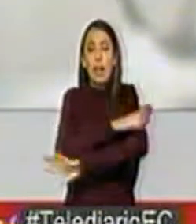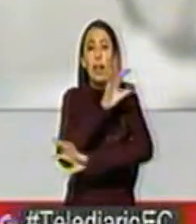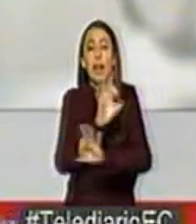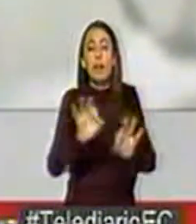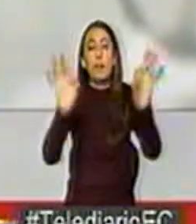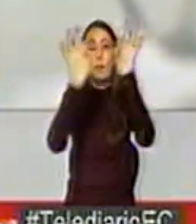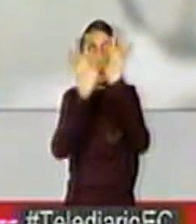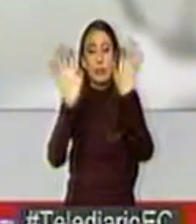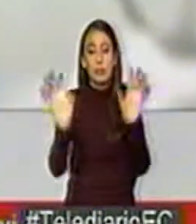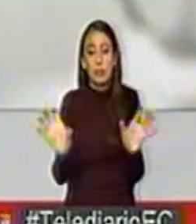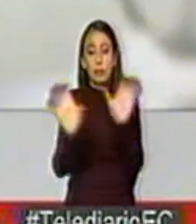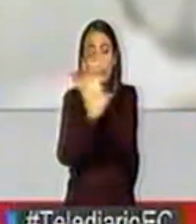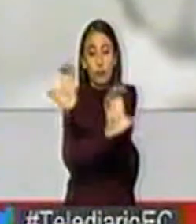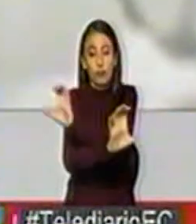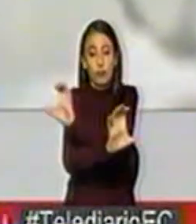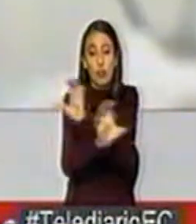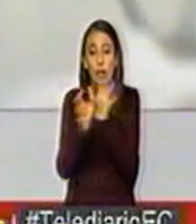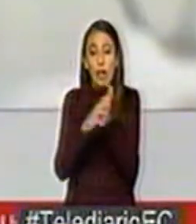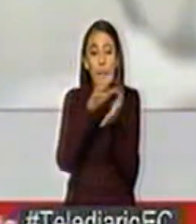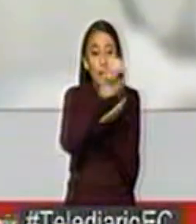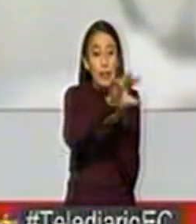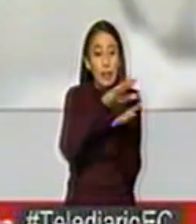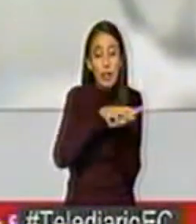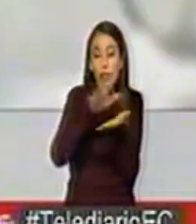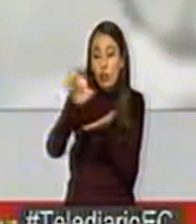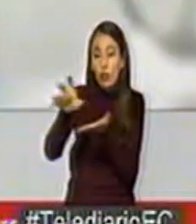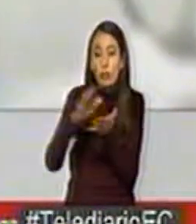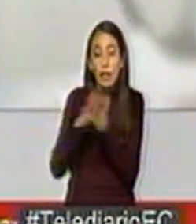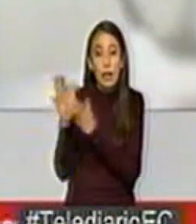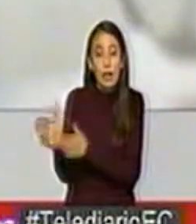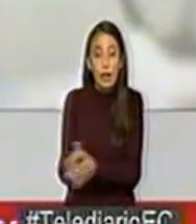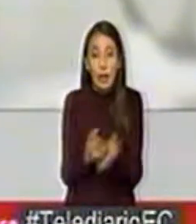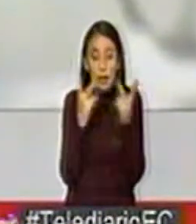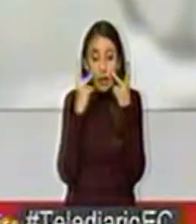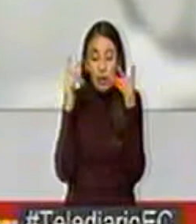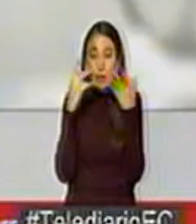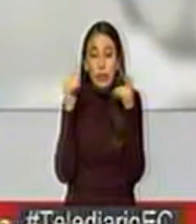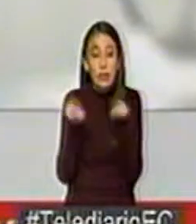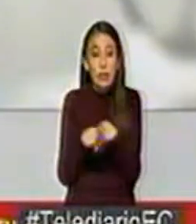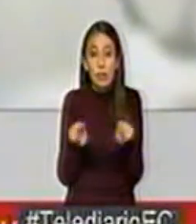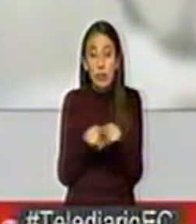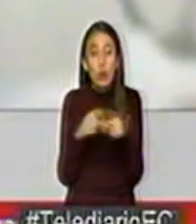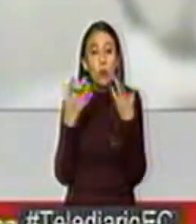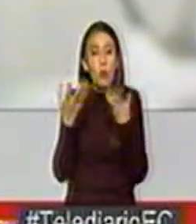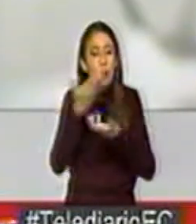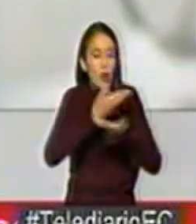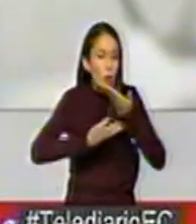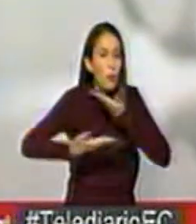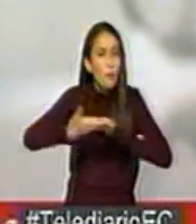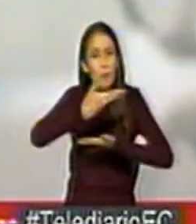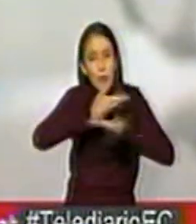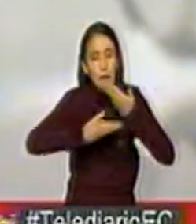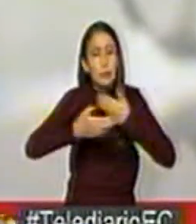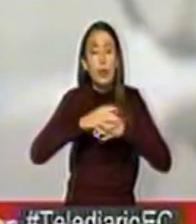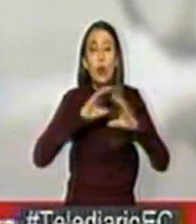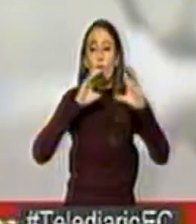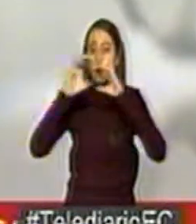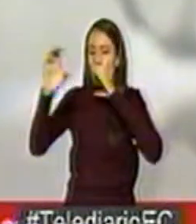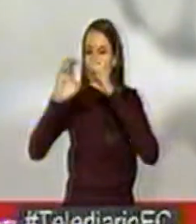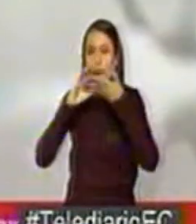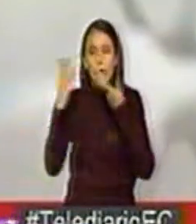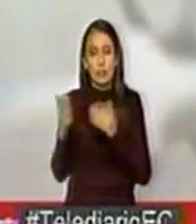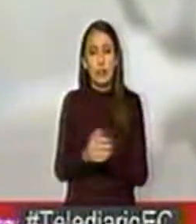estos espacios, este es uno de ellos, en los cuales nosotros invitamos a la población a que conversen acerca de la donación de órganos, que